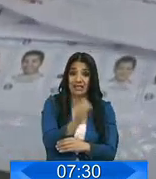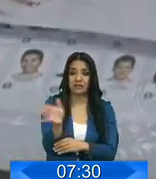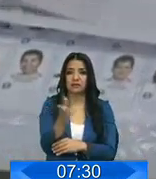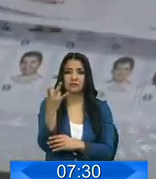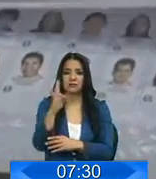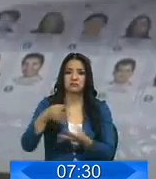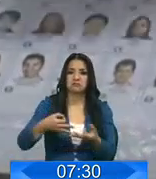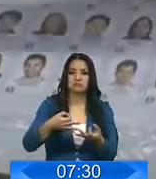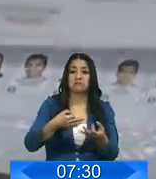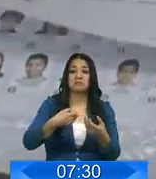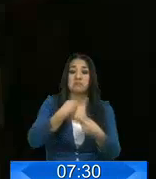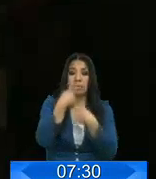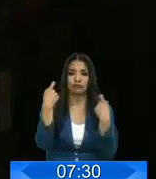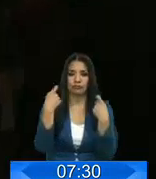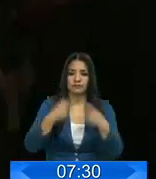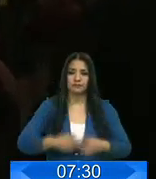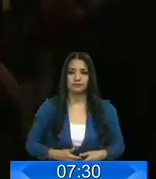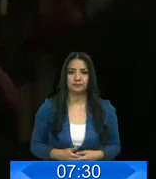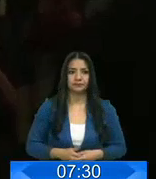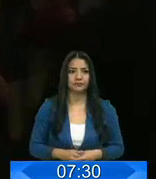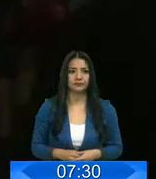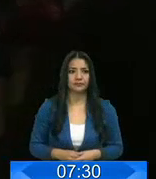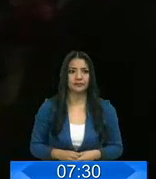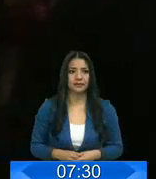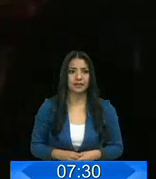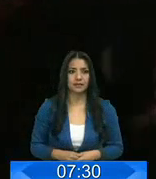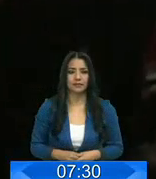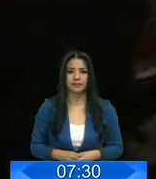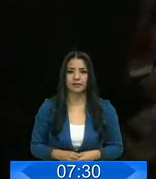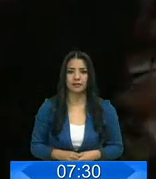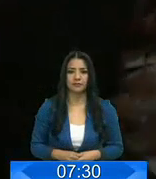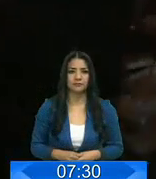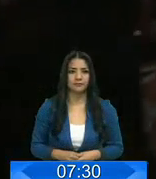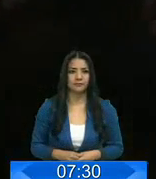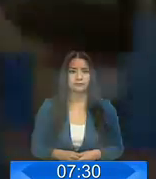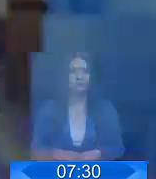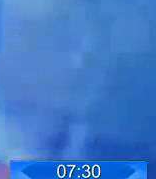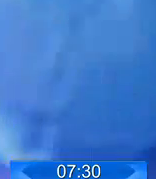marzo, respectivamente. Informó Carolina Basante.